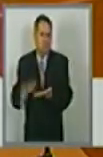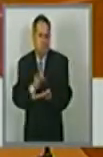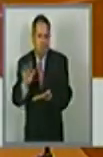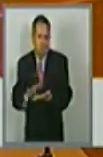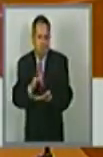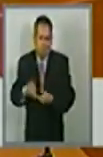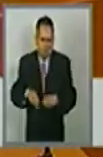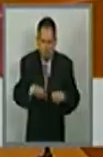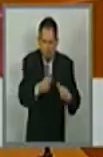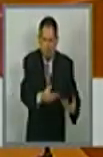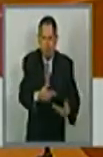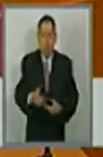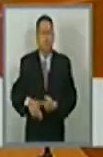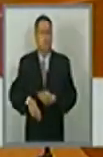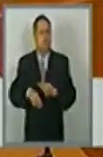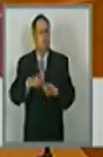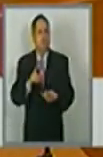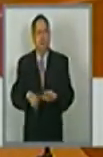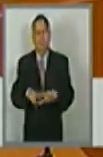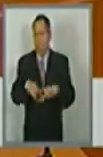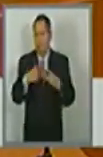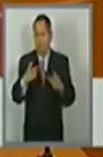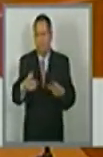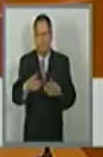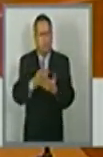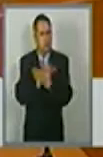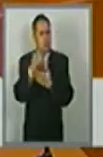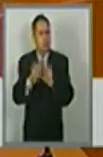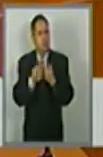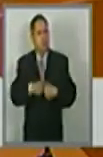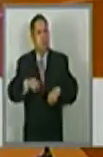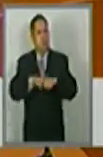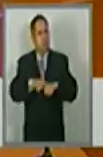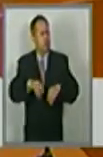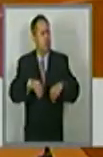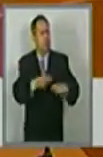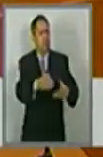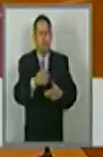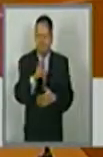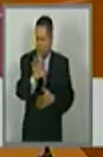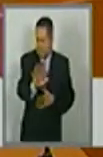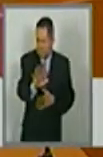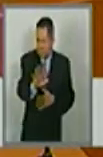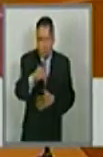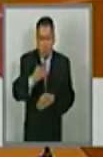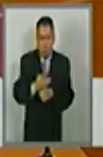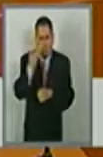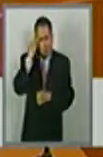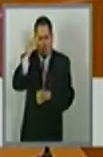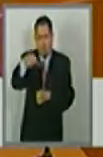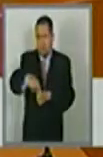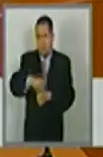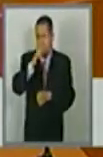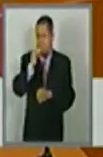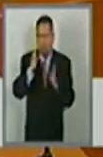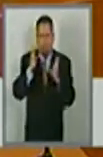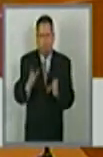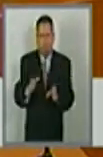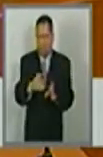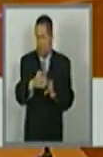tabletas, la entrega de programas sociales que tendrían que estar vedados en